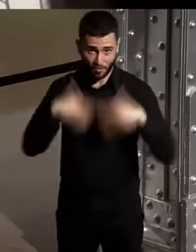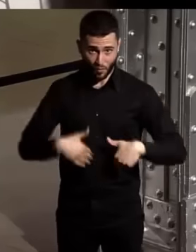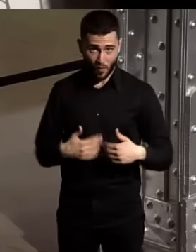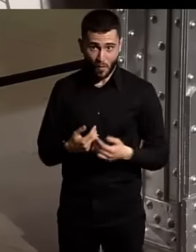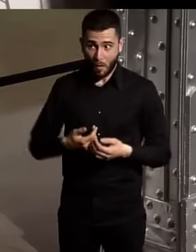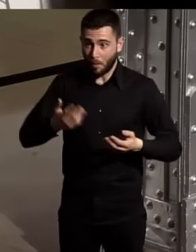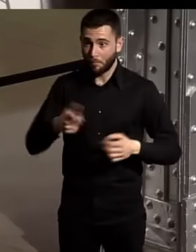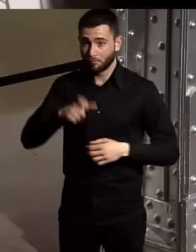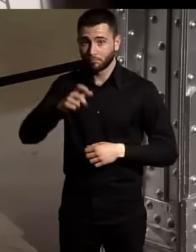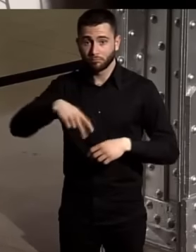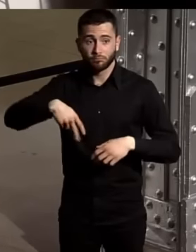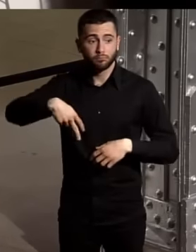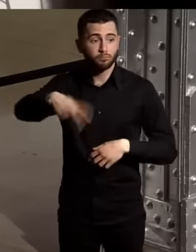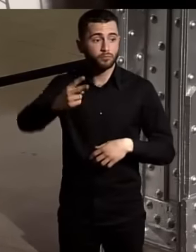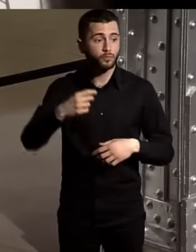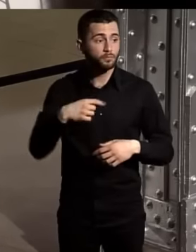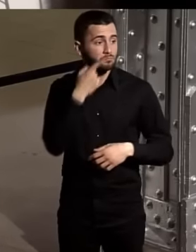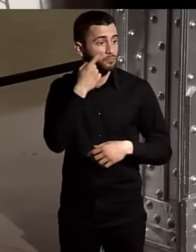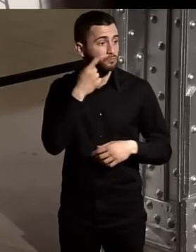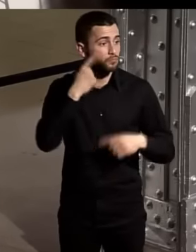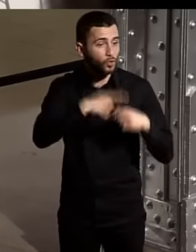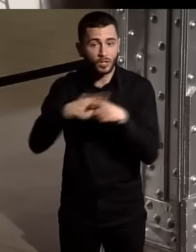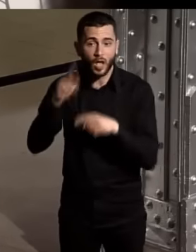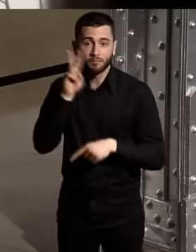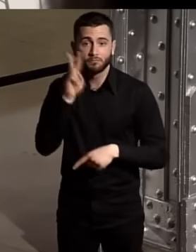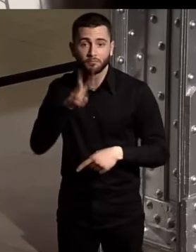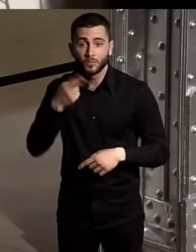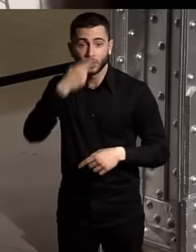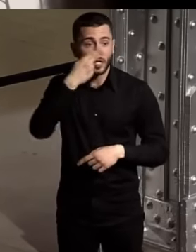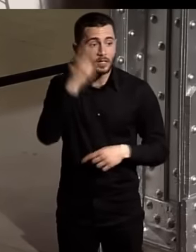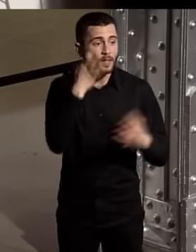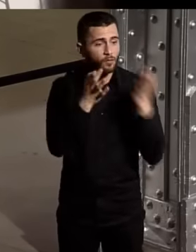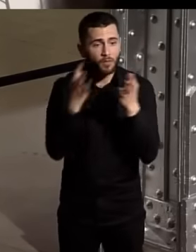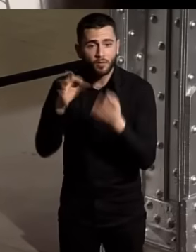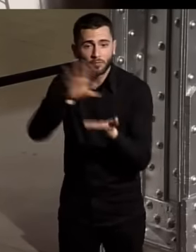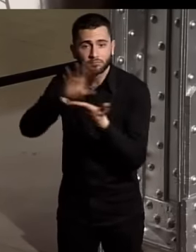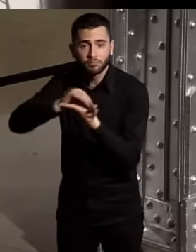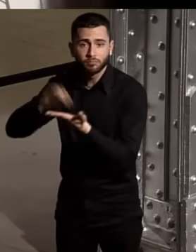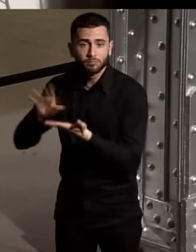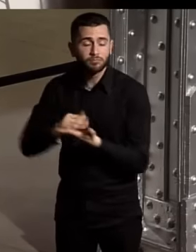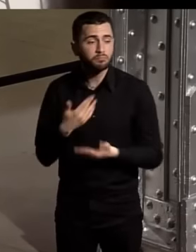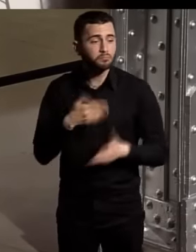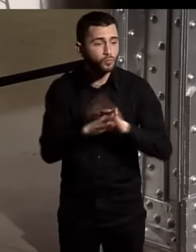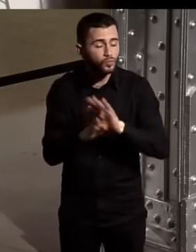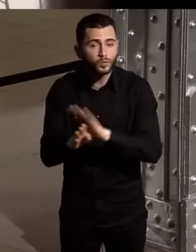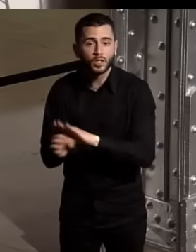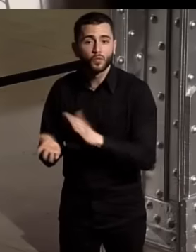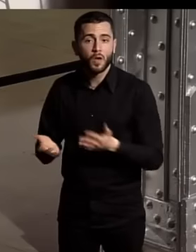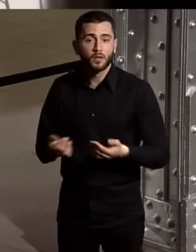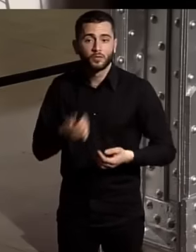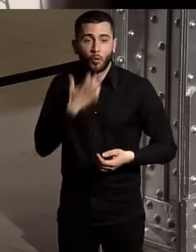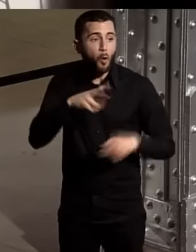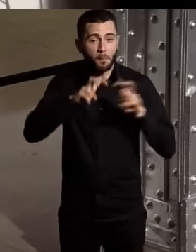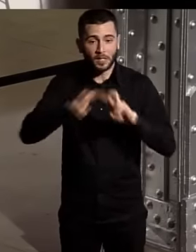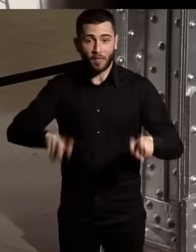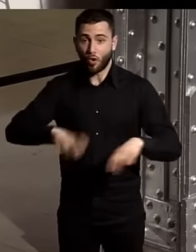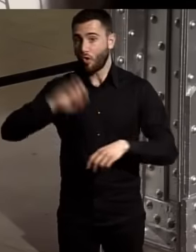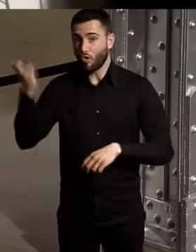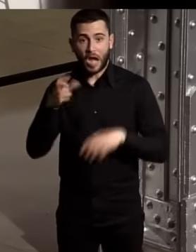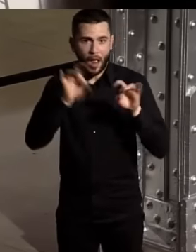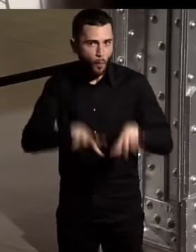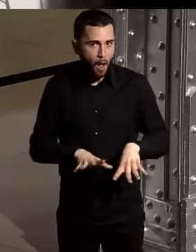va por ahí buscando caminos va viendo cosas parecen interesantes obtienes datos alentadores sigues por ahí es como cualquier otra investigación